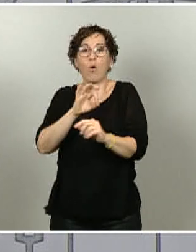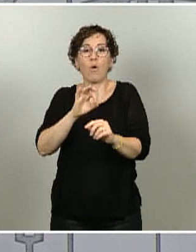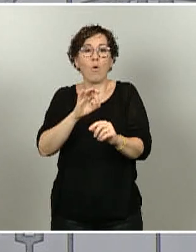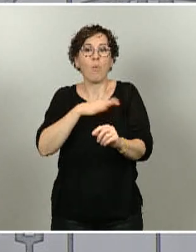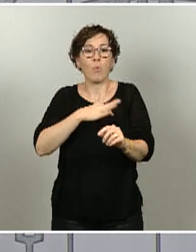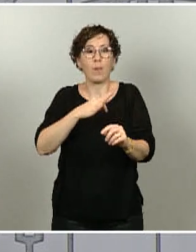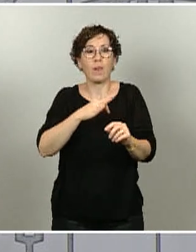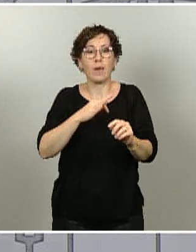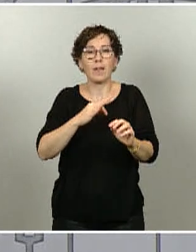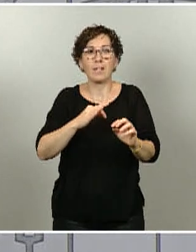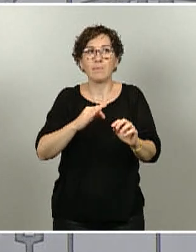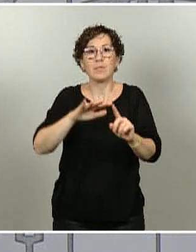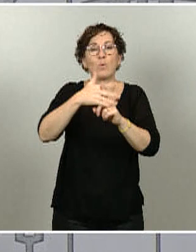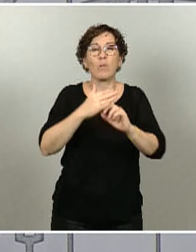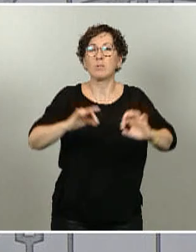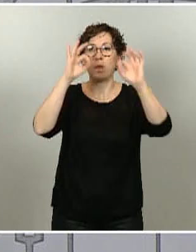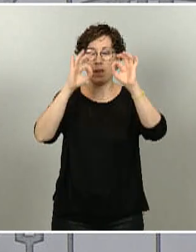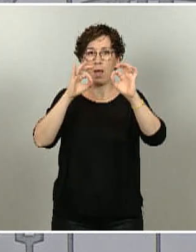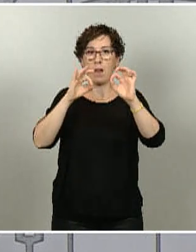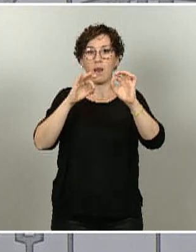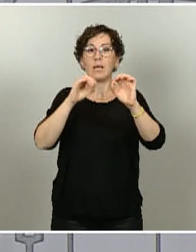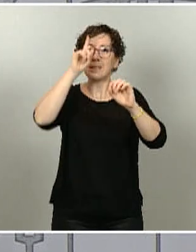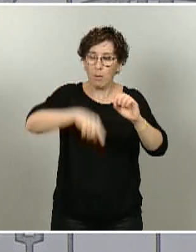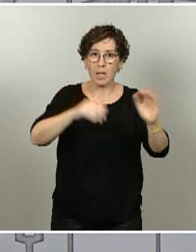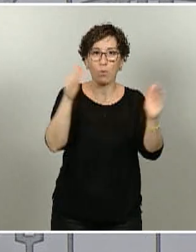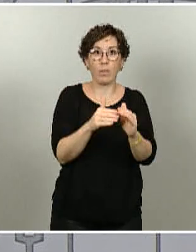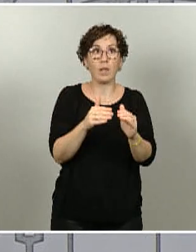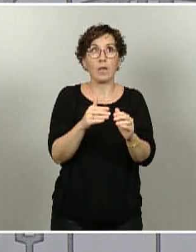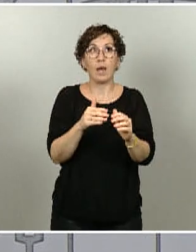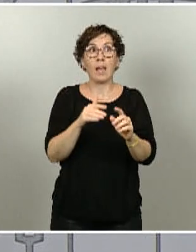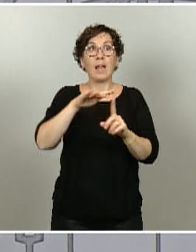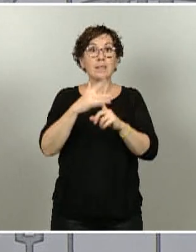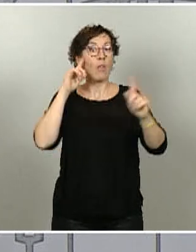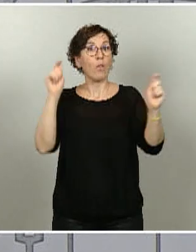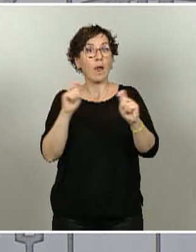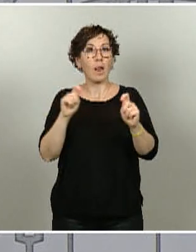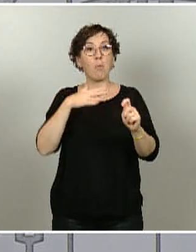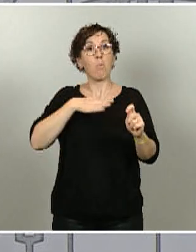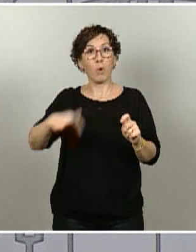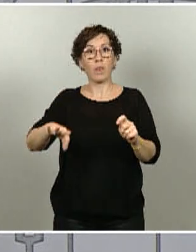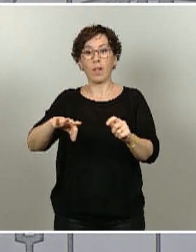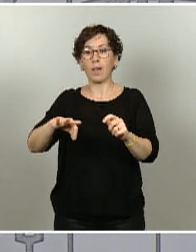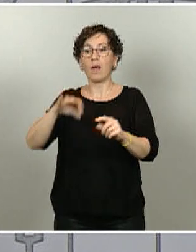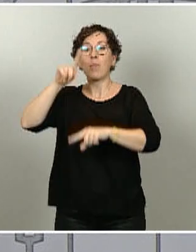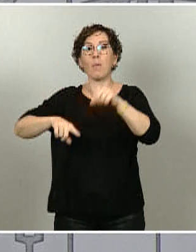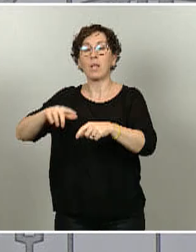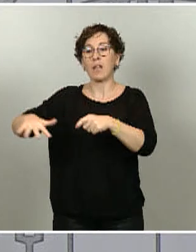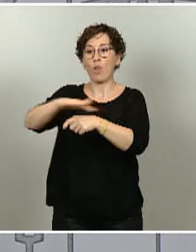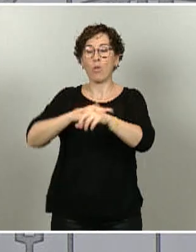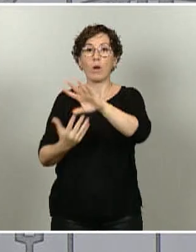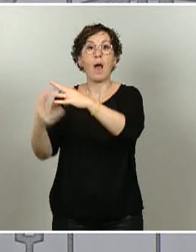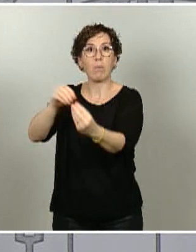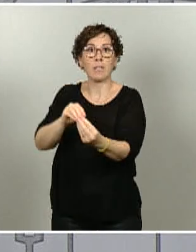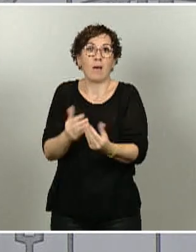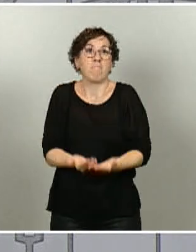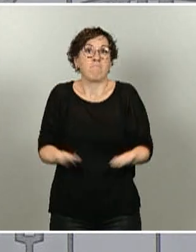¿Que se puede aplicar por zonas? Pues no lo sé, yo creo que ahí son los abogados los que tienen que que decidir, o los responsables de los